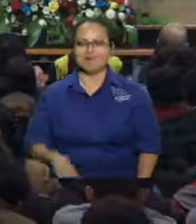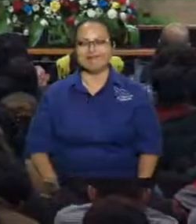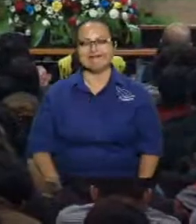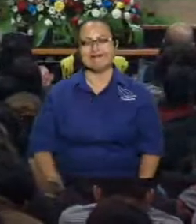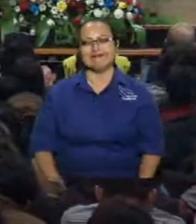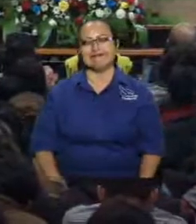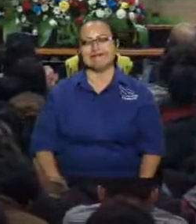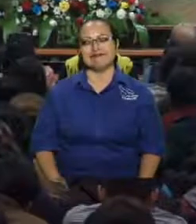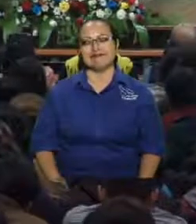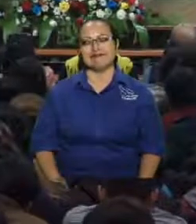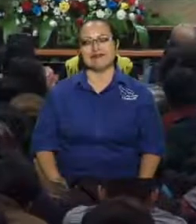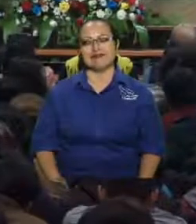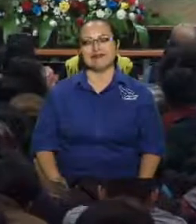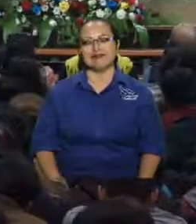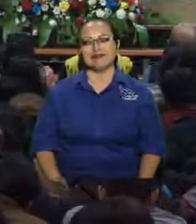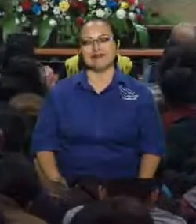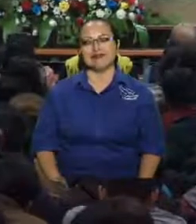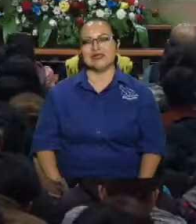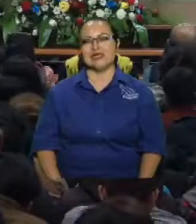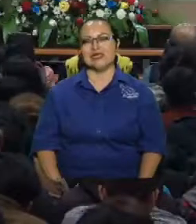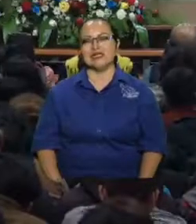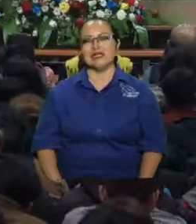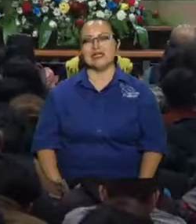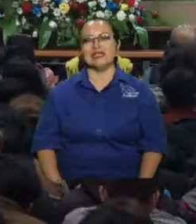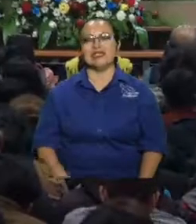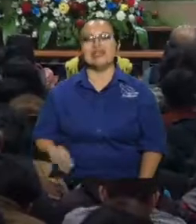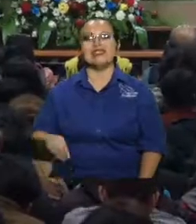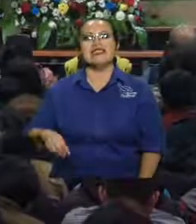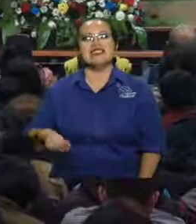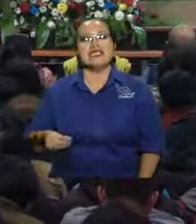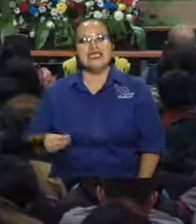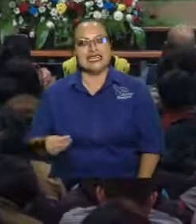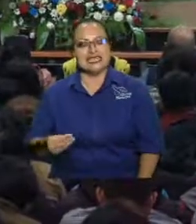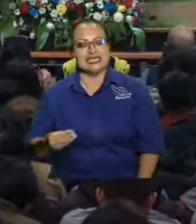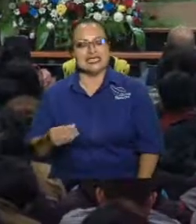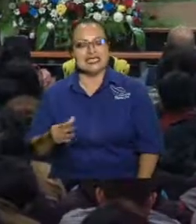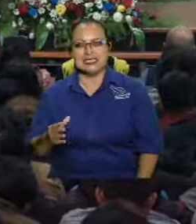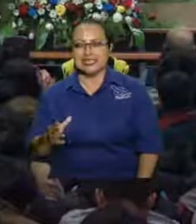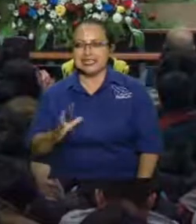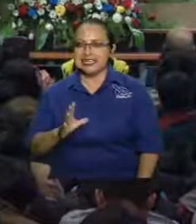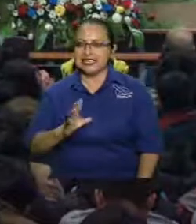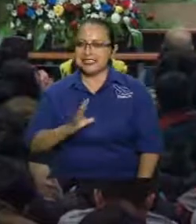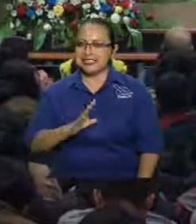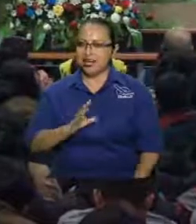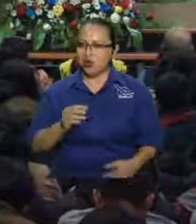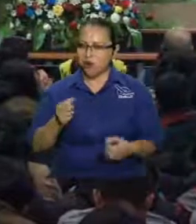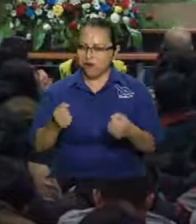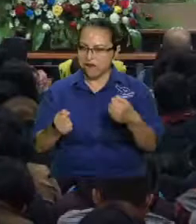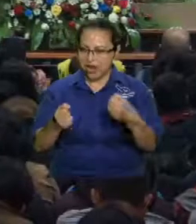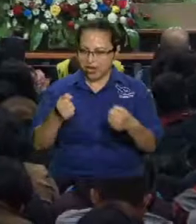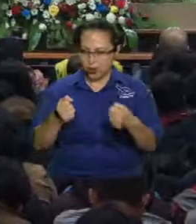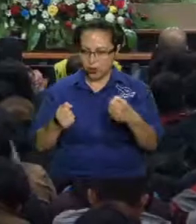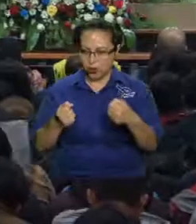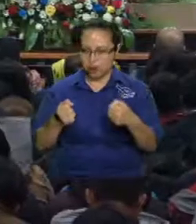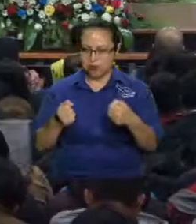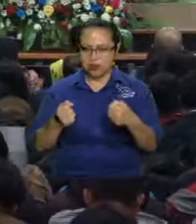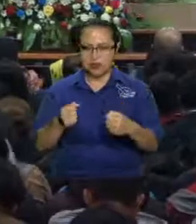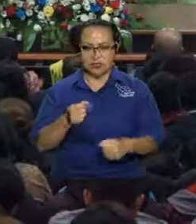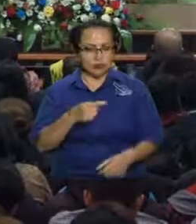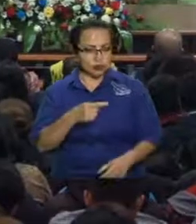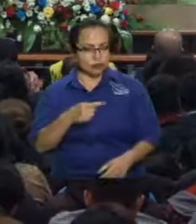conclusión con los muchachos, con unos cuantos, ¿verdad? ¿Quién trajo carro? ¿Quién no se vino por